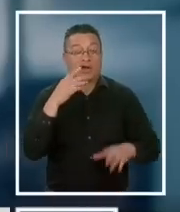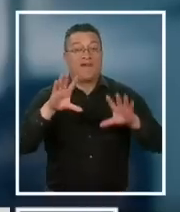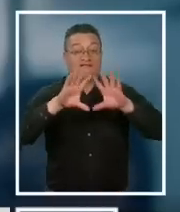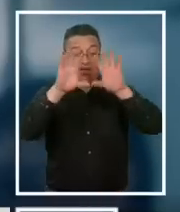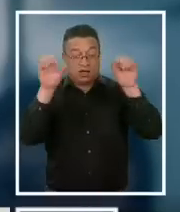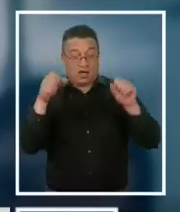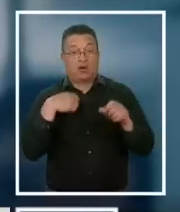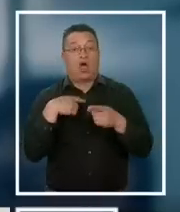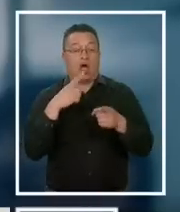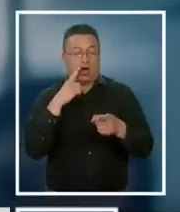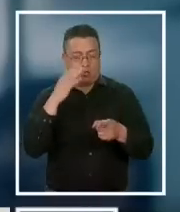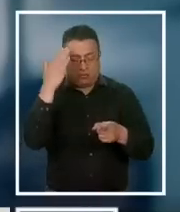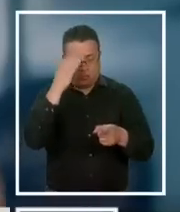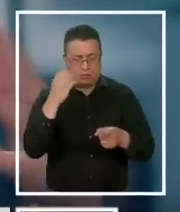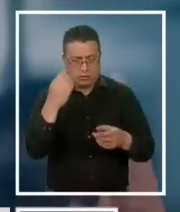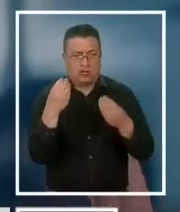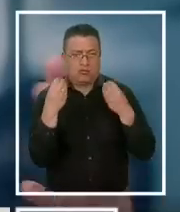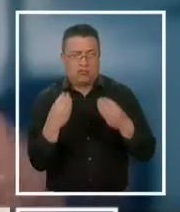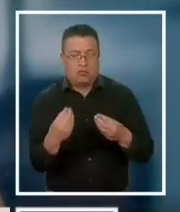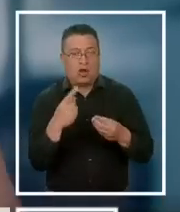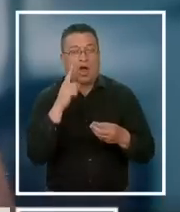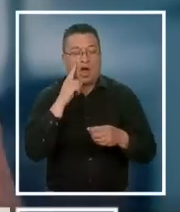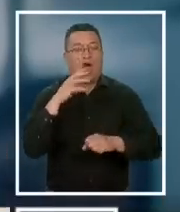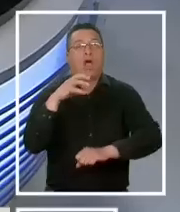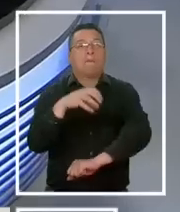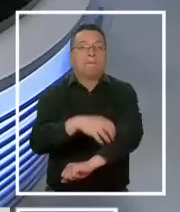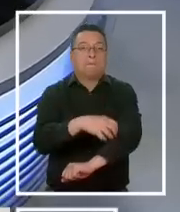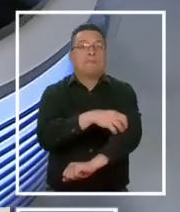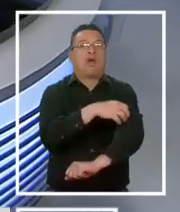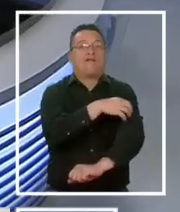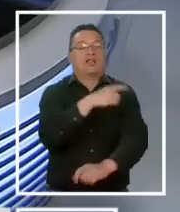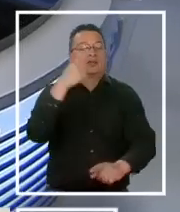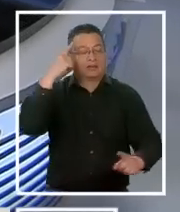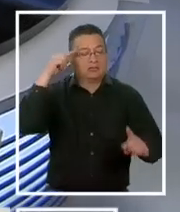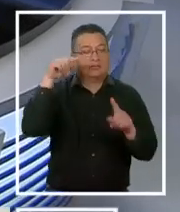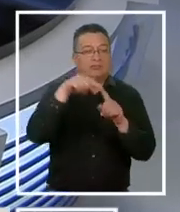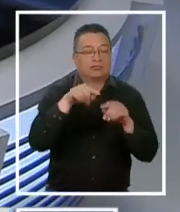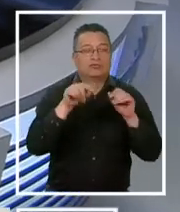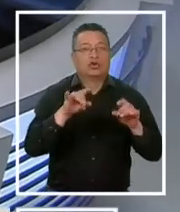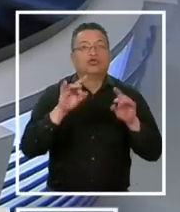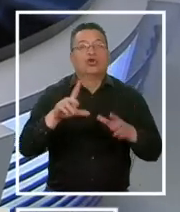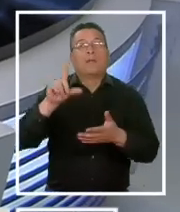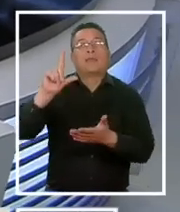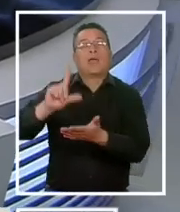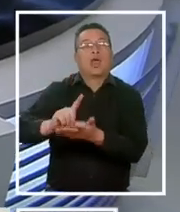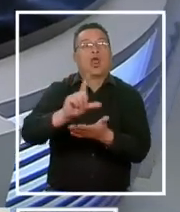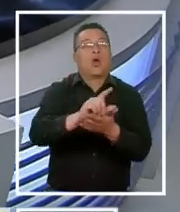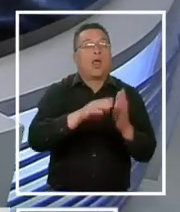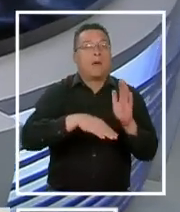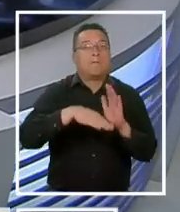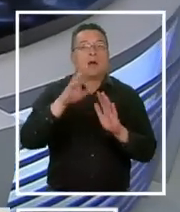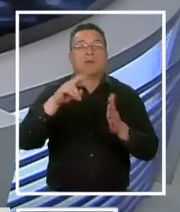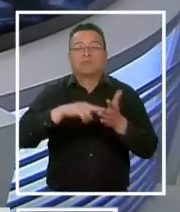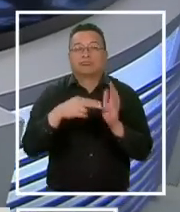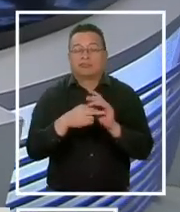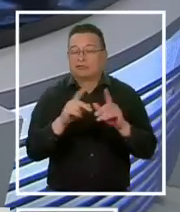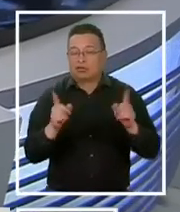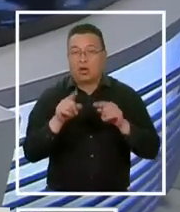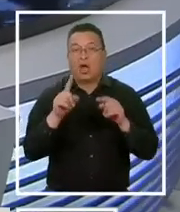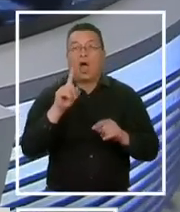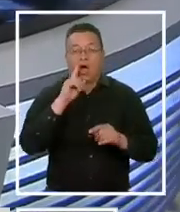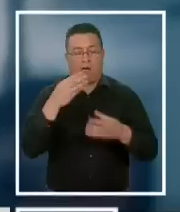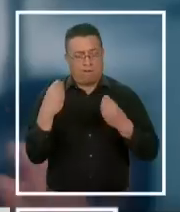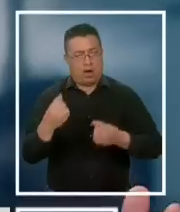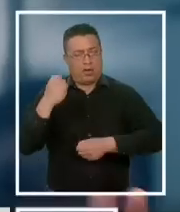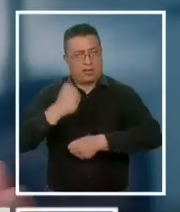mejor opinión de ellos sobre todo Fiscales que son más bien de de provincia o que no están concentrados digamos en en los lugares más polémicos y que hacen